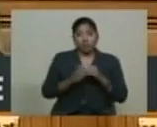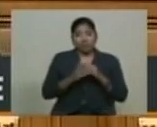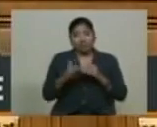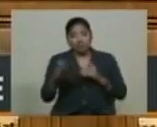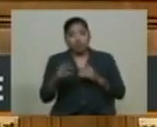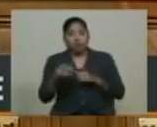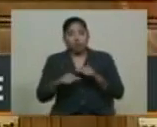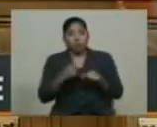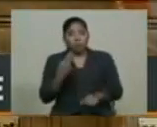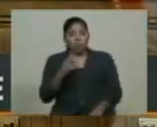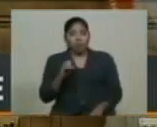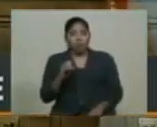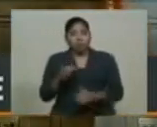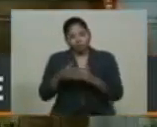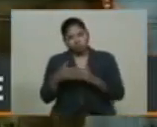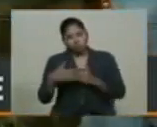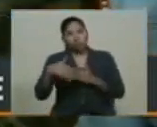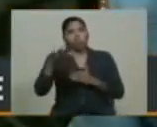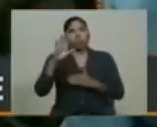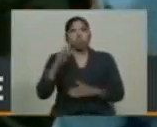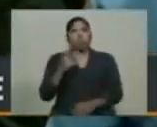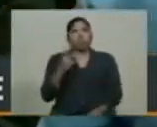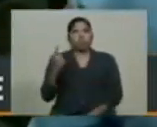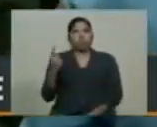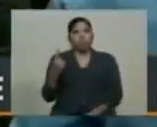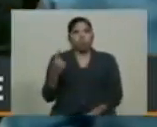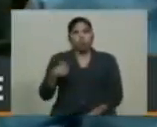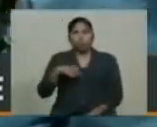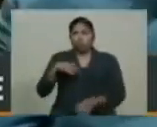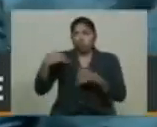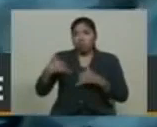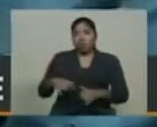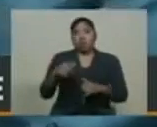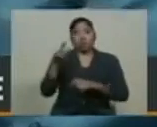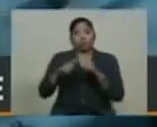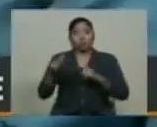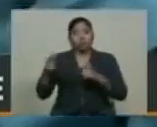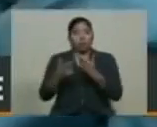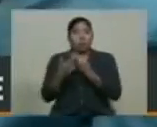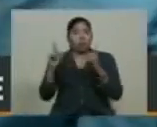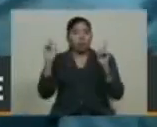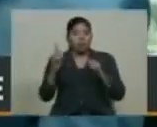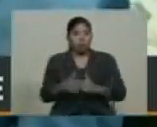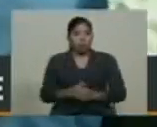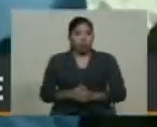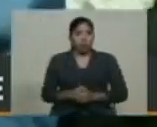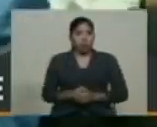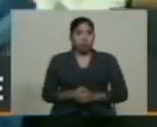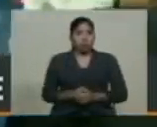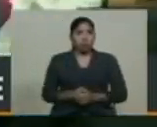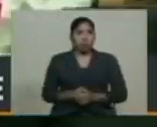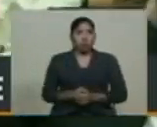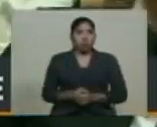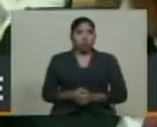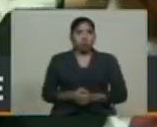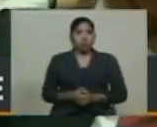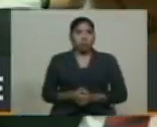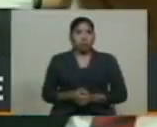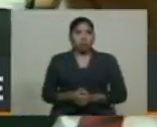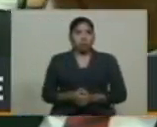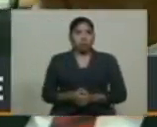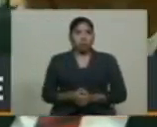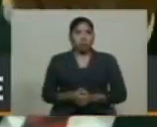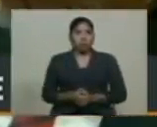siglo XXI. Somos hijos de los libertadores, de su gloria y también de sus penurias y